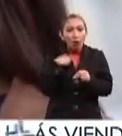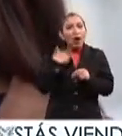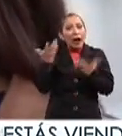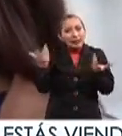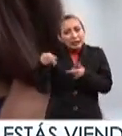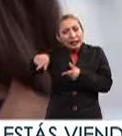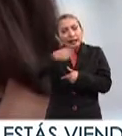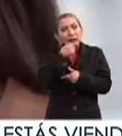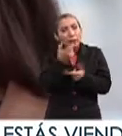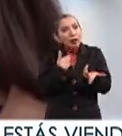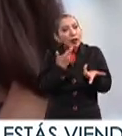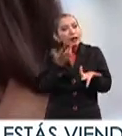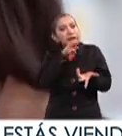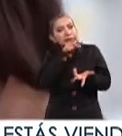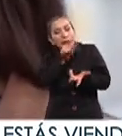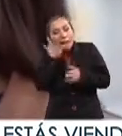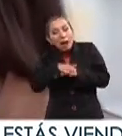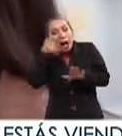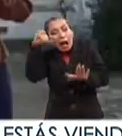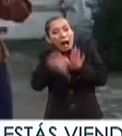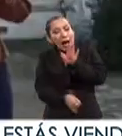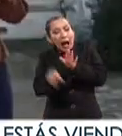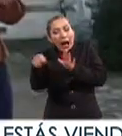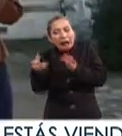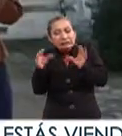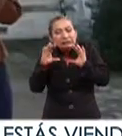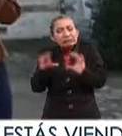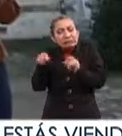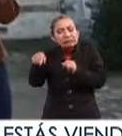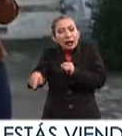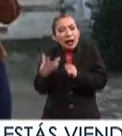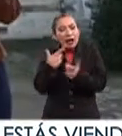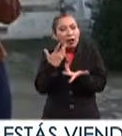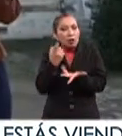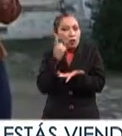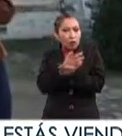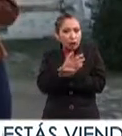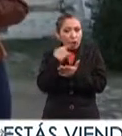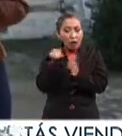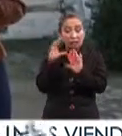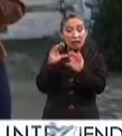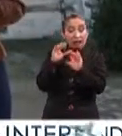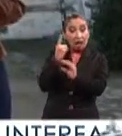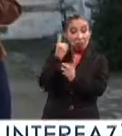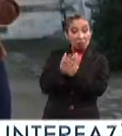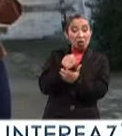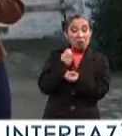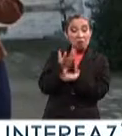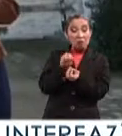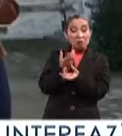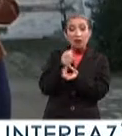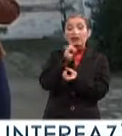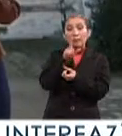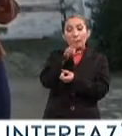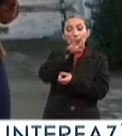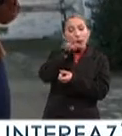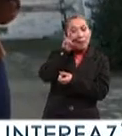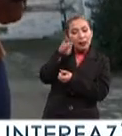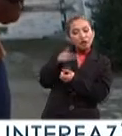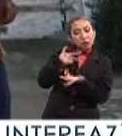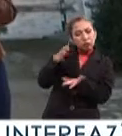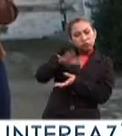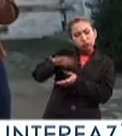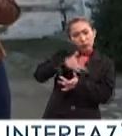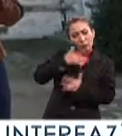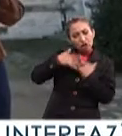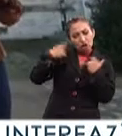sino preocuparnos, ir más allá de simplemente enseñar, sino también preocuparnos por el